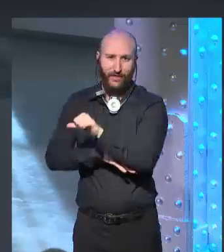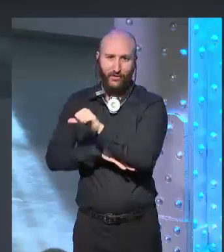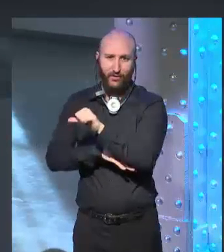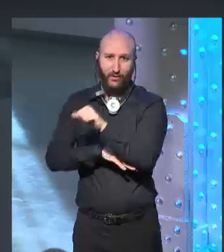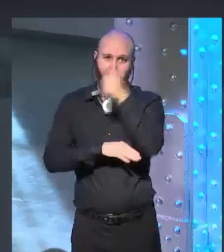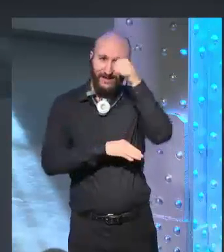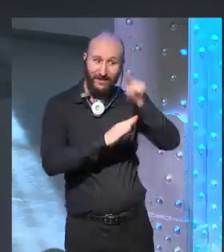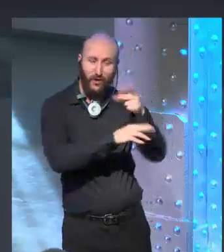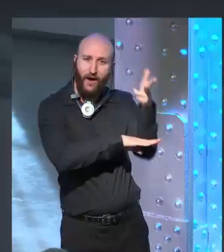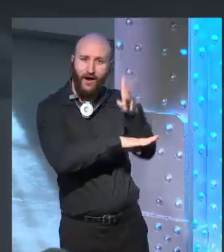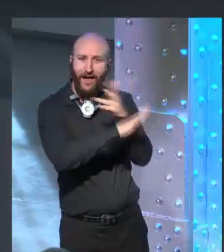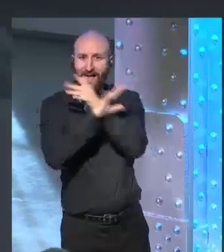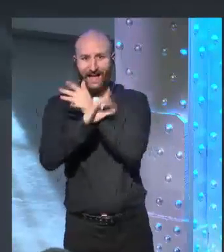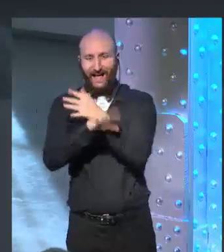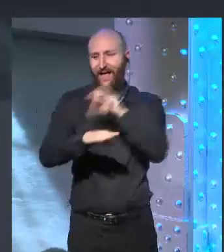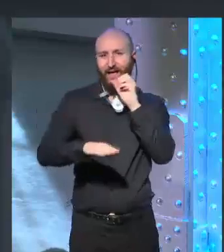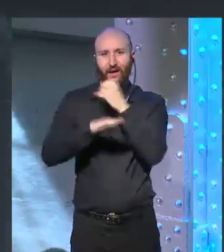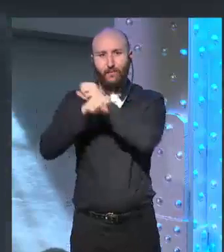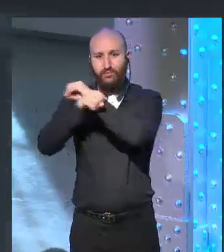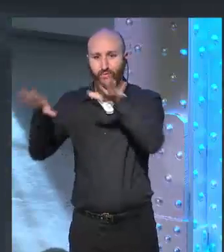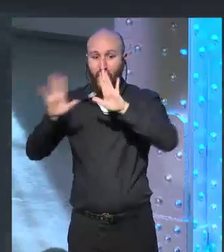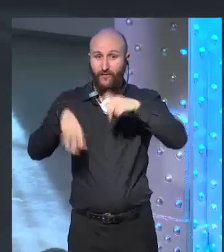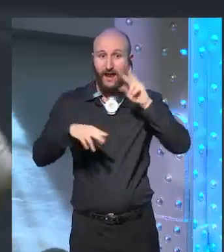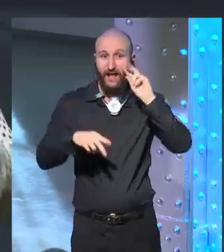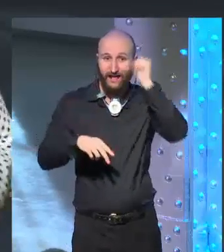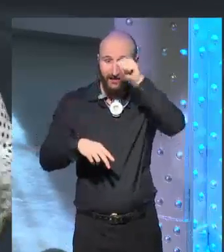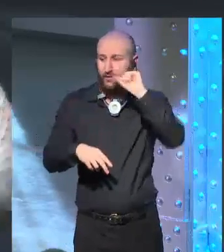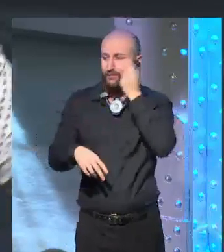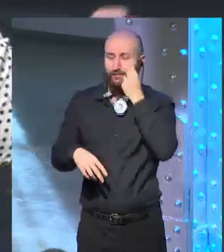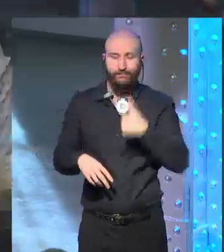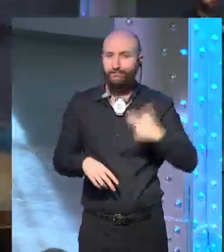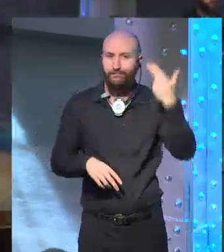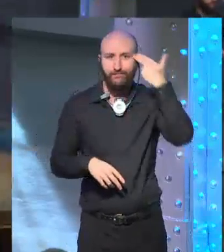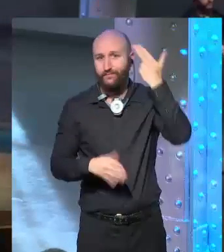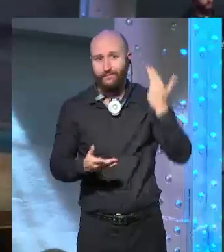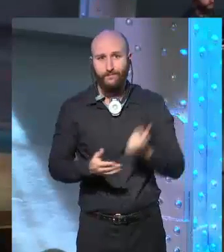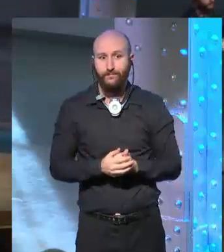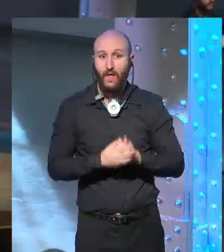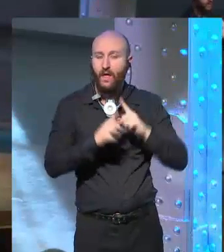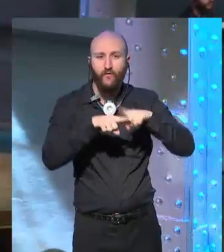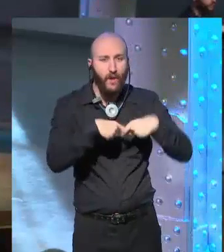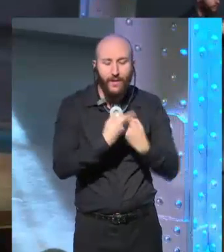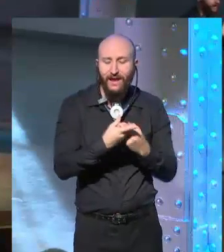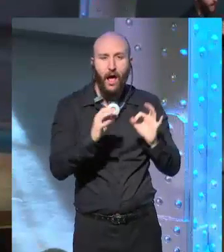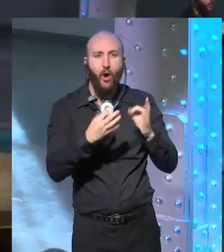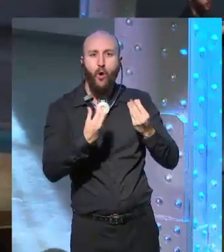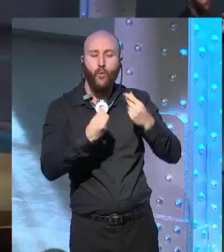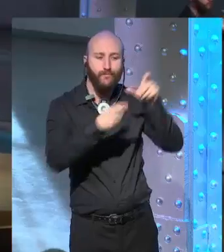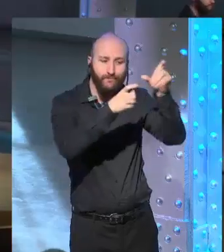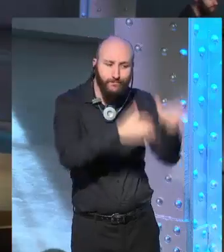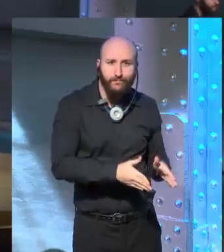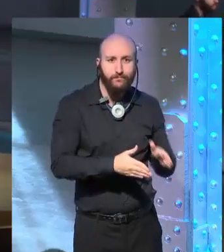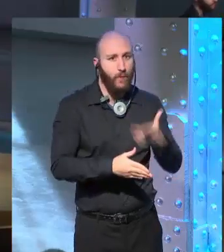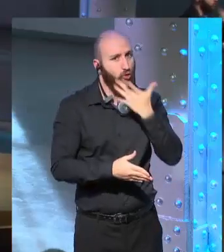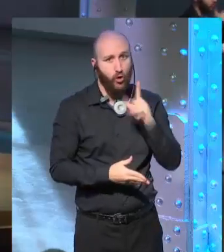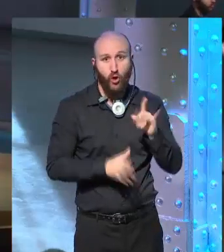de este chico, y él se quitó la vida. Yo no conozco a este chico, no conocía a su familia, pero hacía poco que acababa de